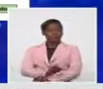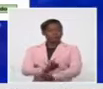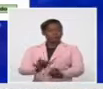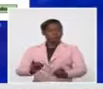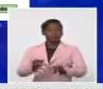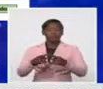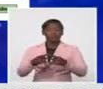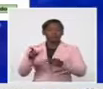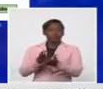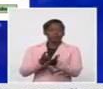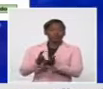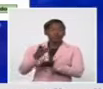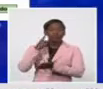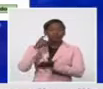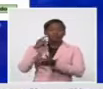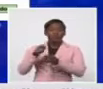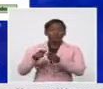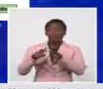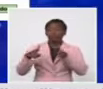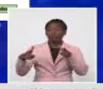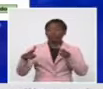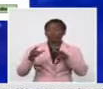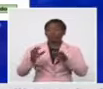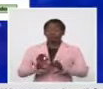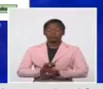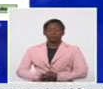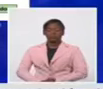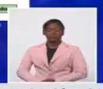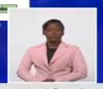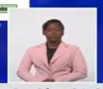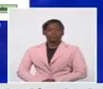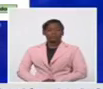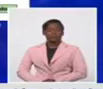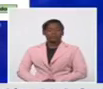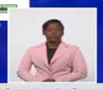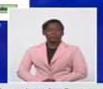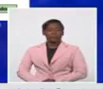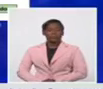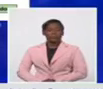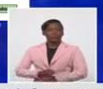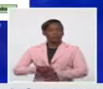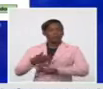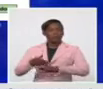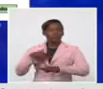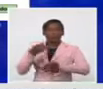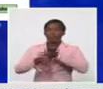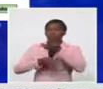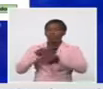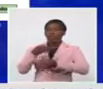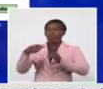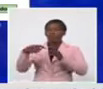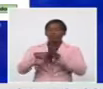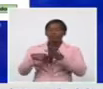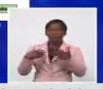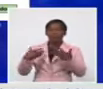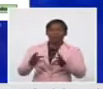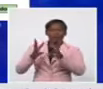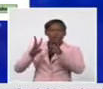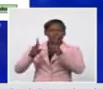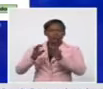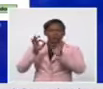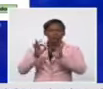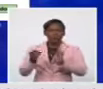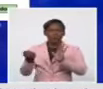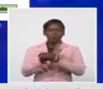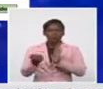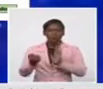muy elevada la cifra de casos. Después vamos a ver cuál ha sido el promedio de casos en el